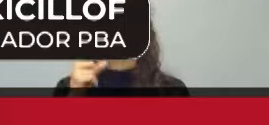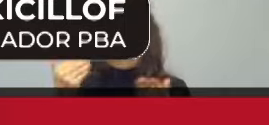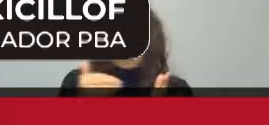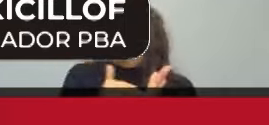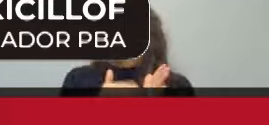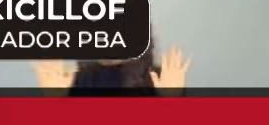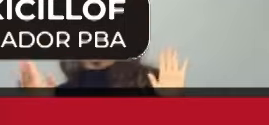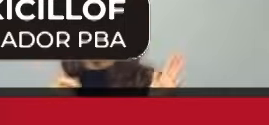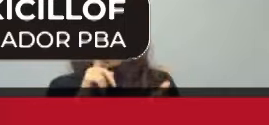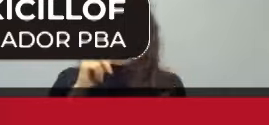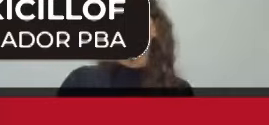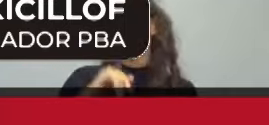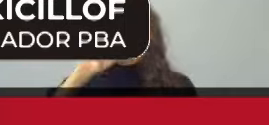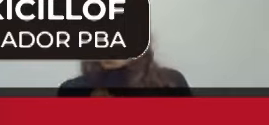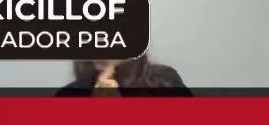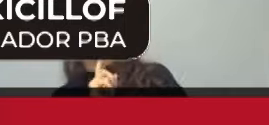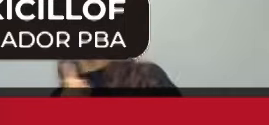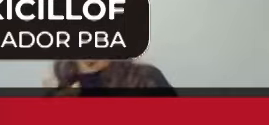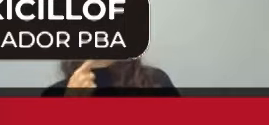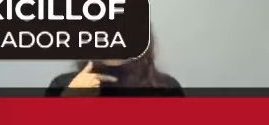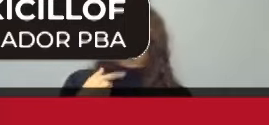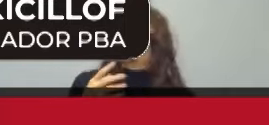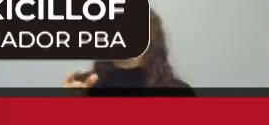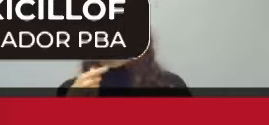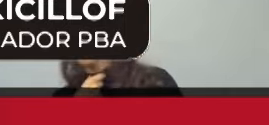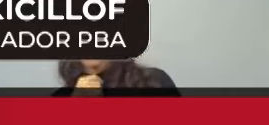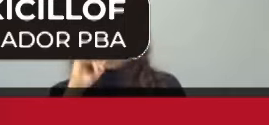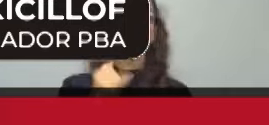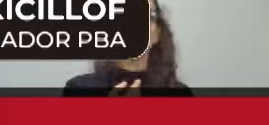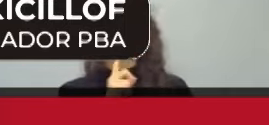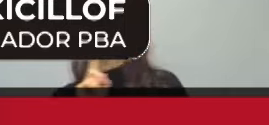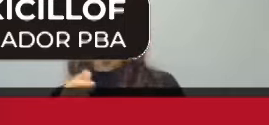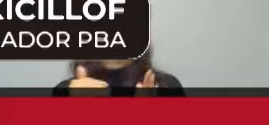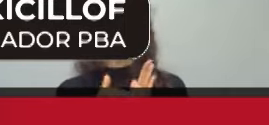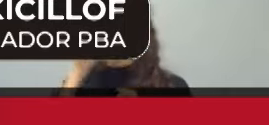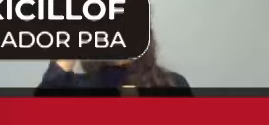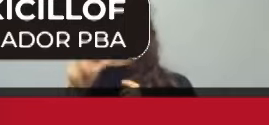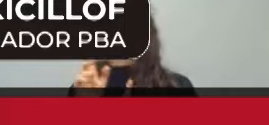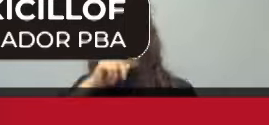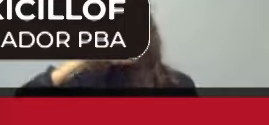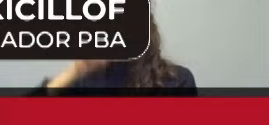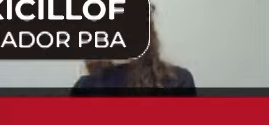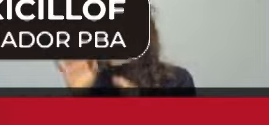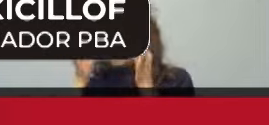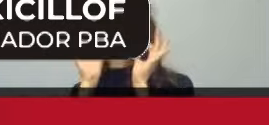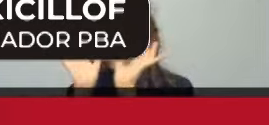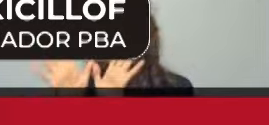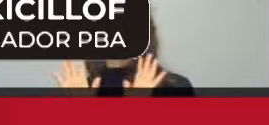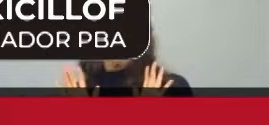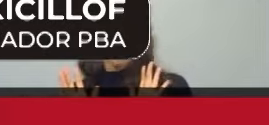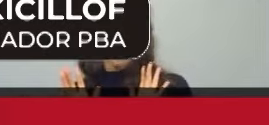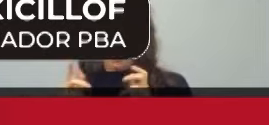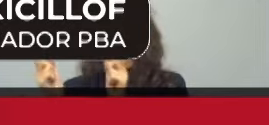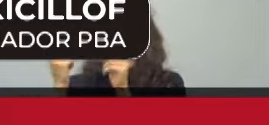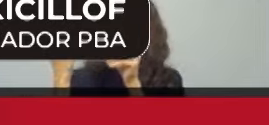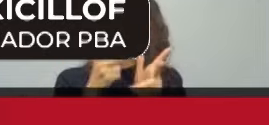es arbitrario, se da o no se da según la voluntad de quien lo hace. Bueno, todo lo contrario de la